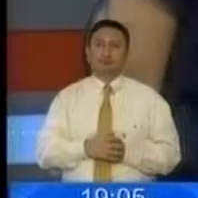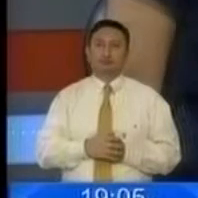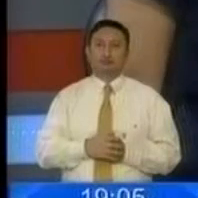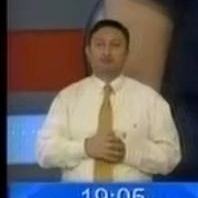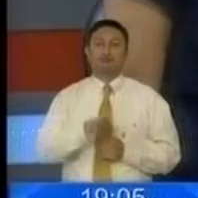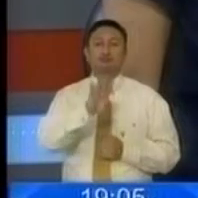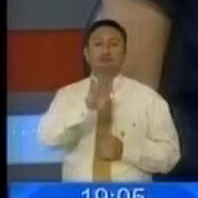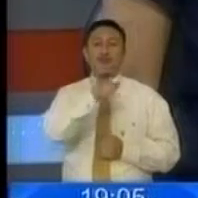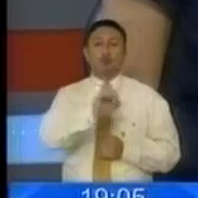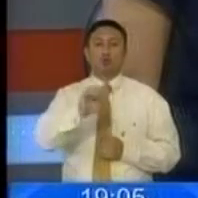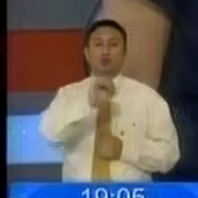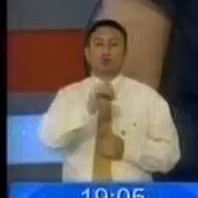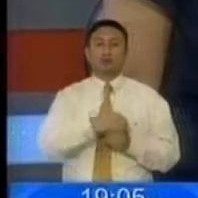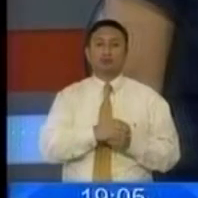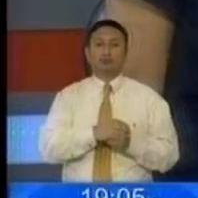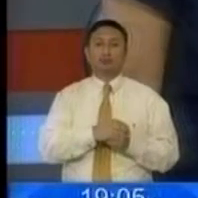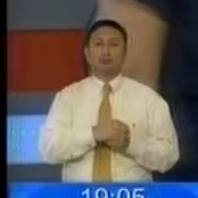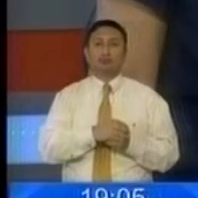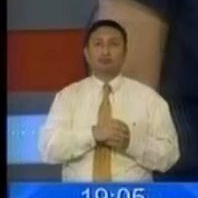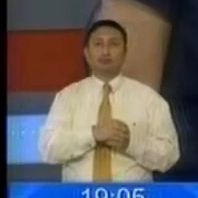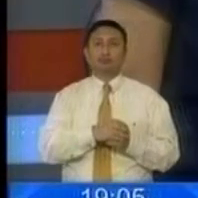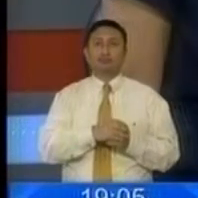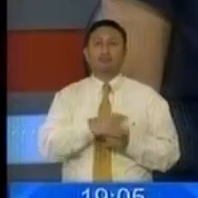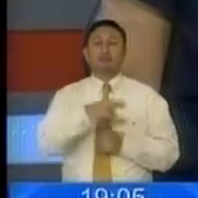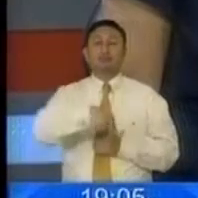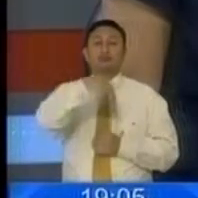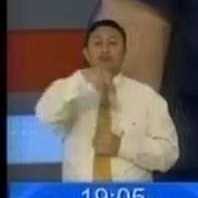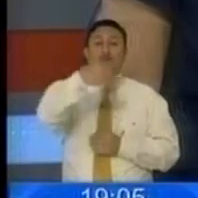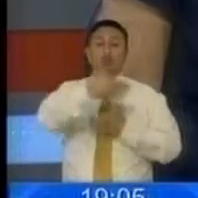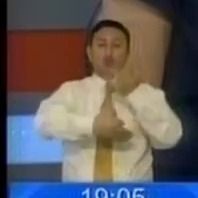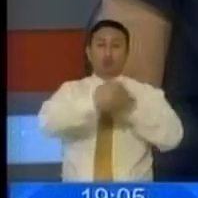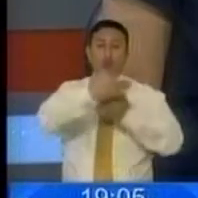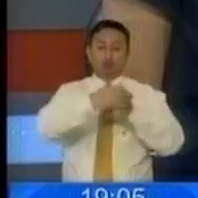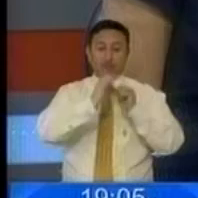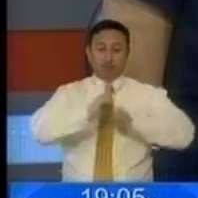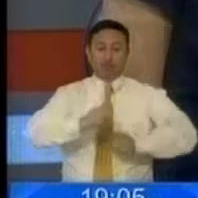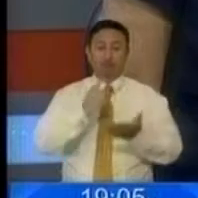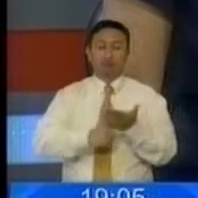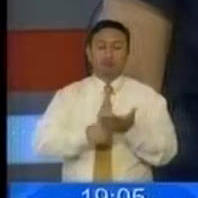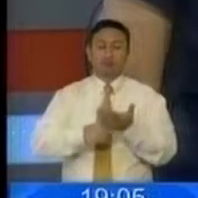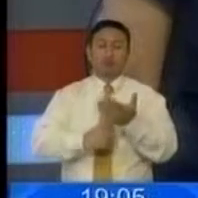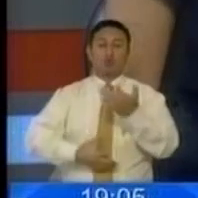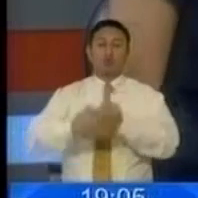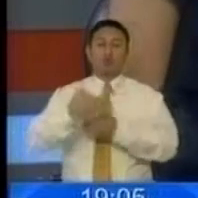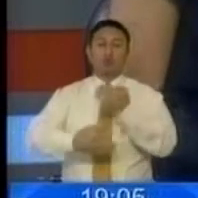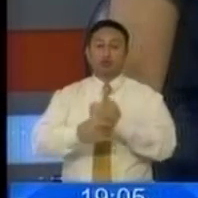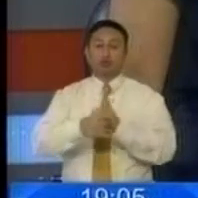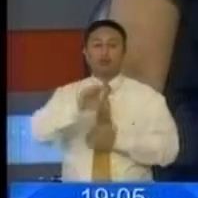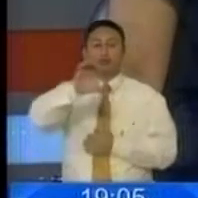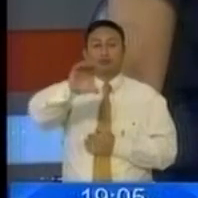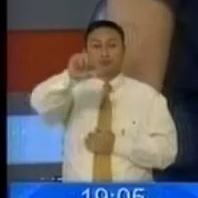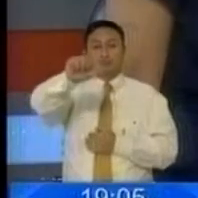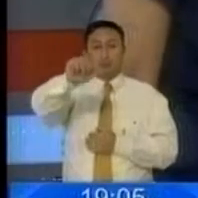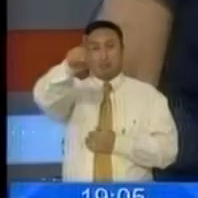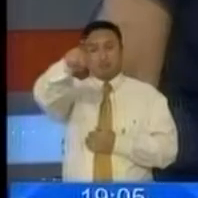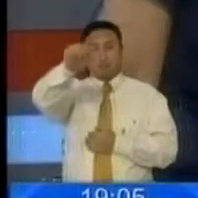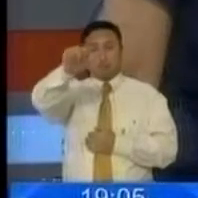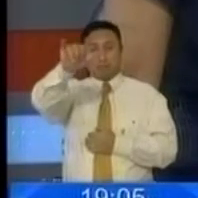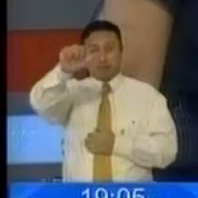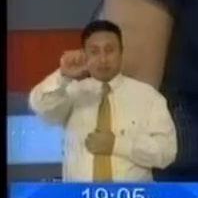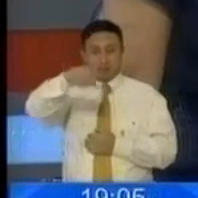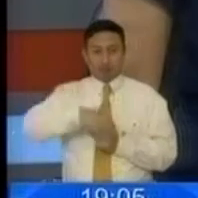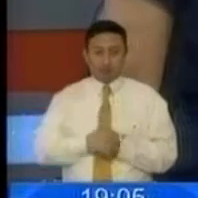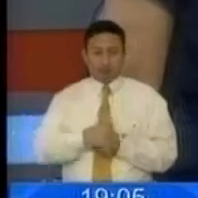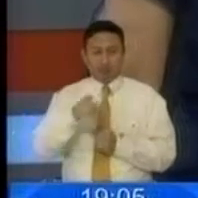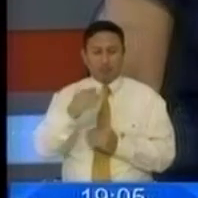Este 4 de octubre en el Complejo Judicial Norte se desarrolló la audiencia de juzgamiento en el juicio Capaya y otros. El proceso